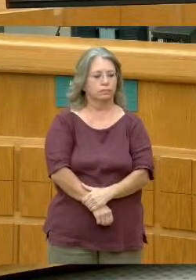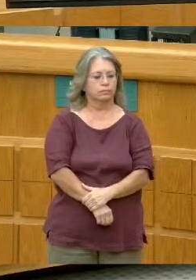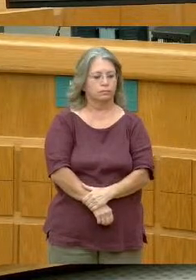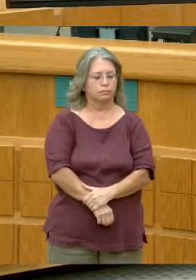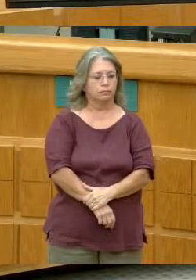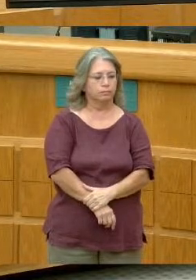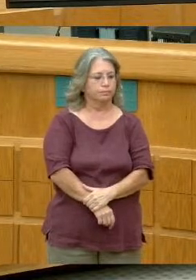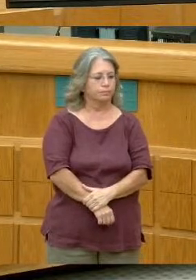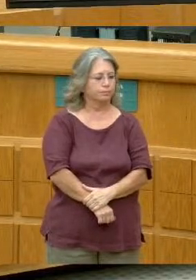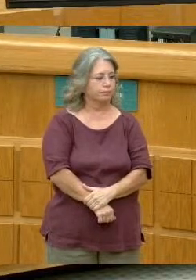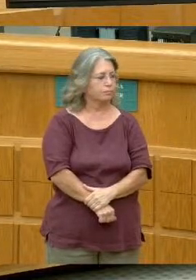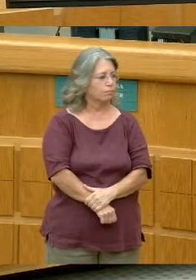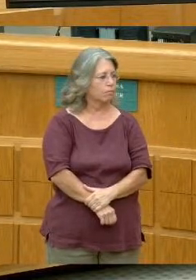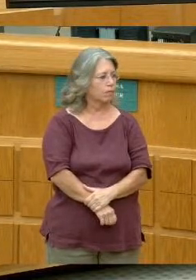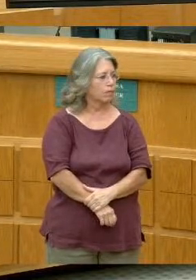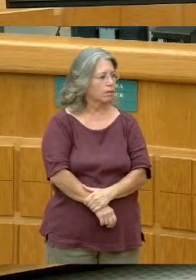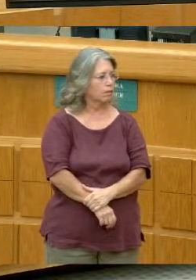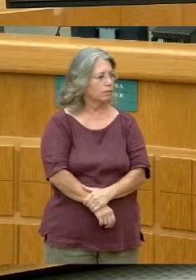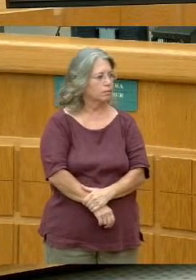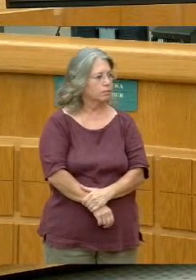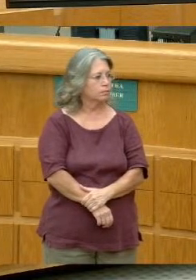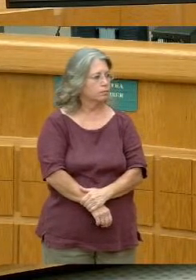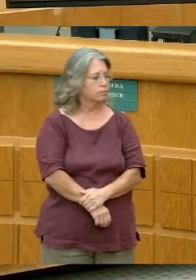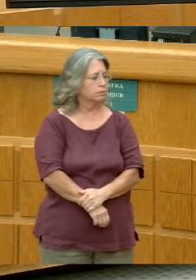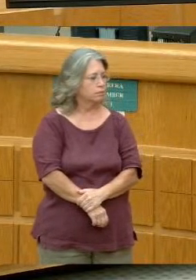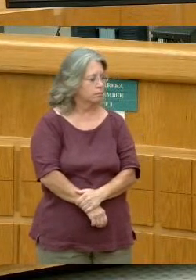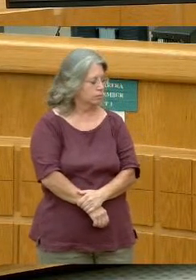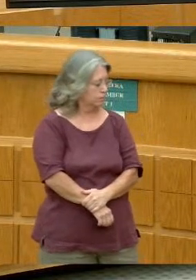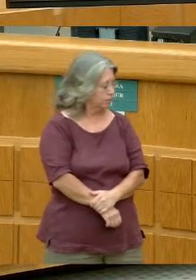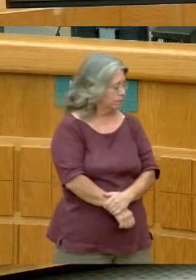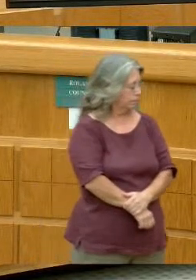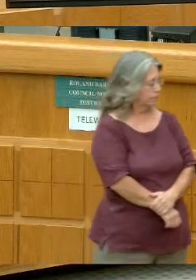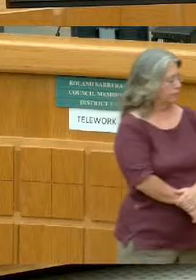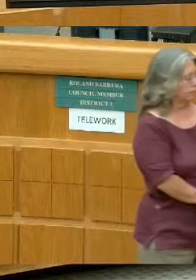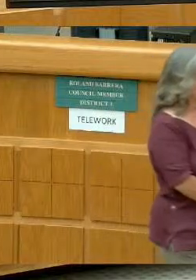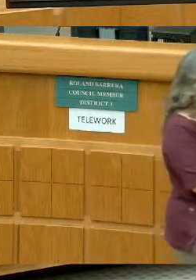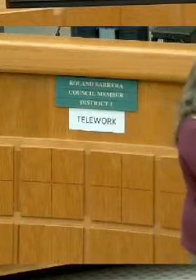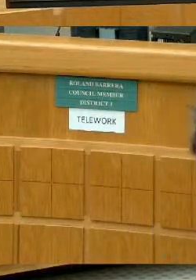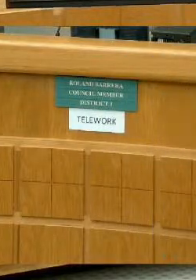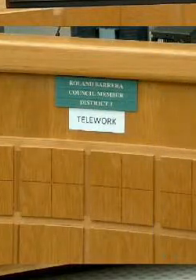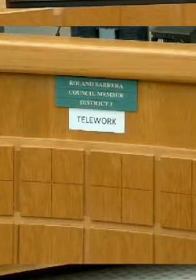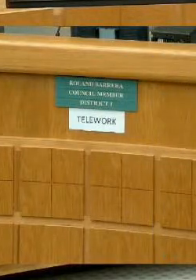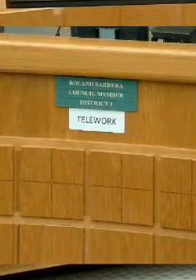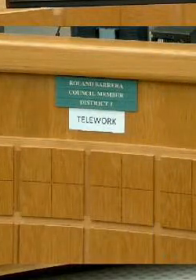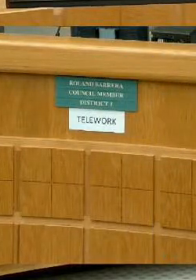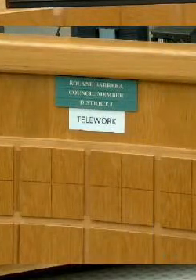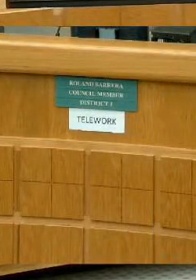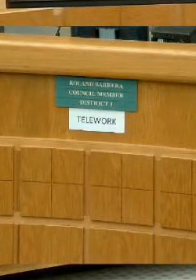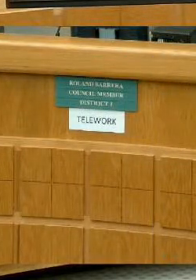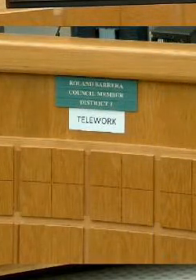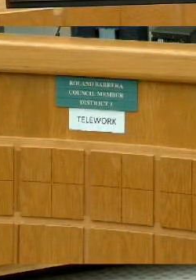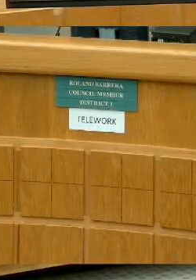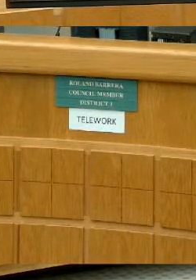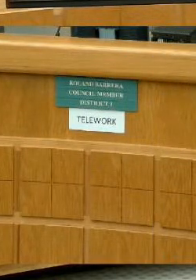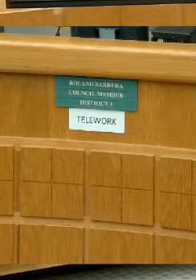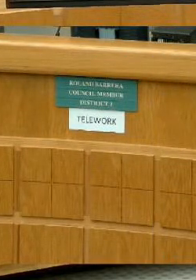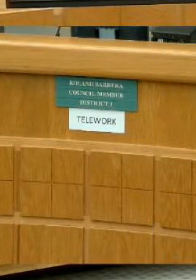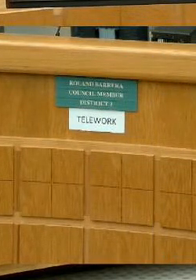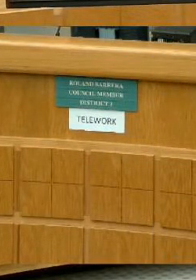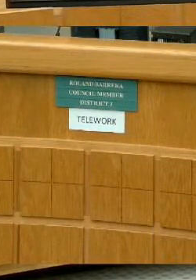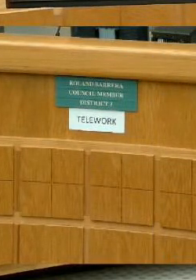superficies comúnmente tocadas, una persona que se quede en casa. Cualquiera de nosotros puede ser esa persona que detenga la propagación del